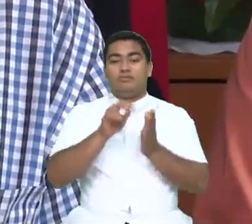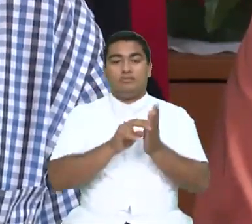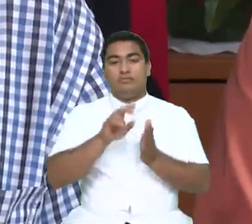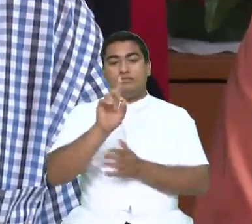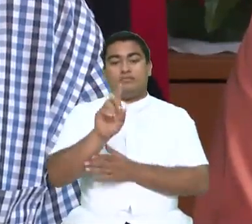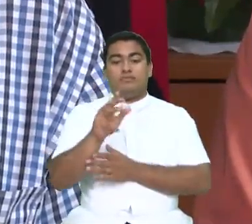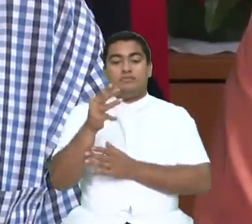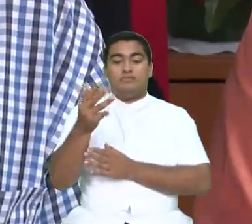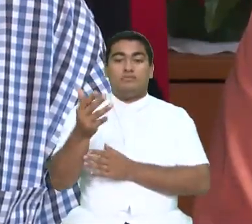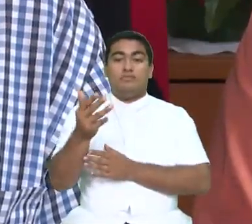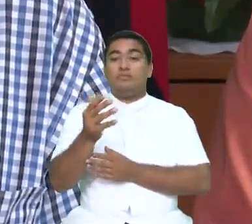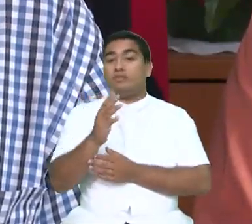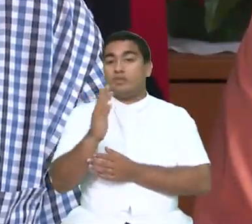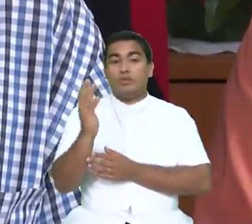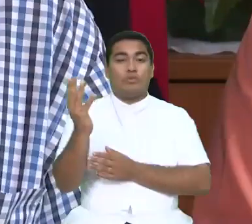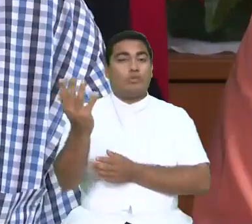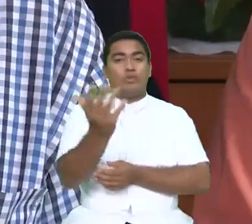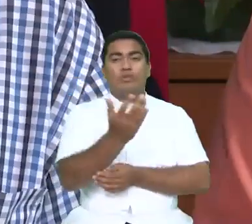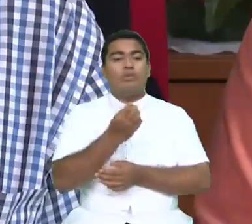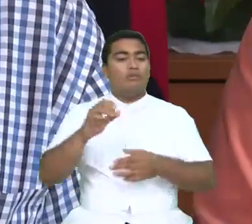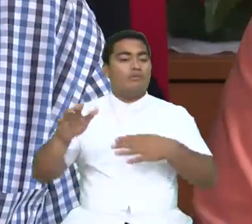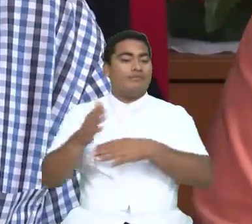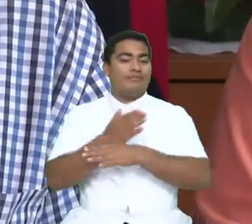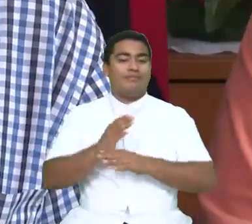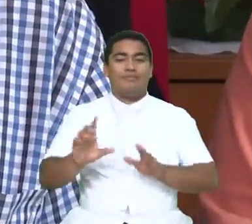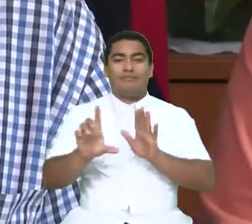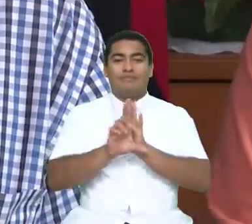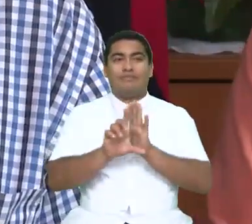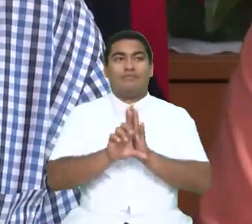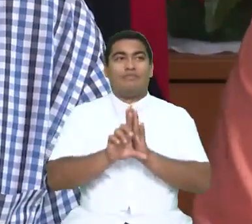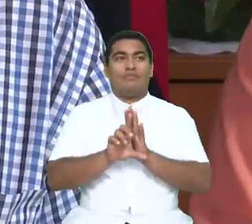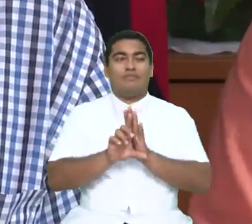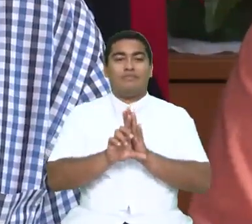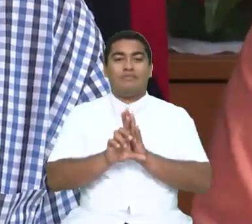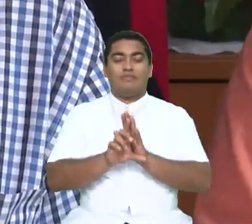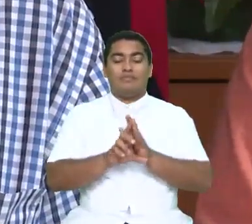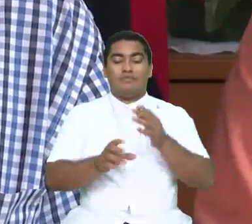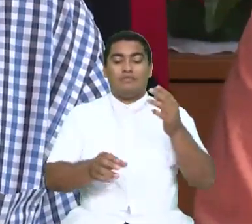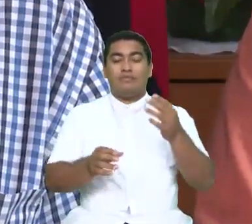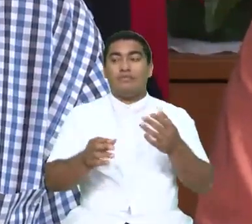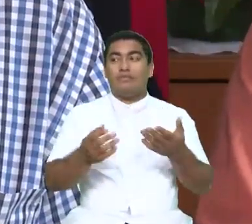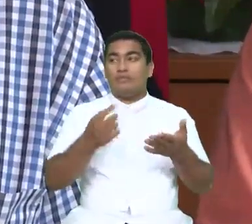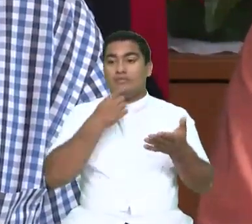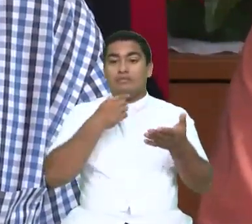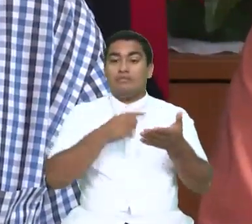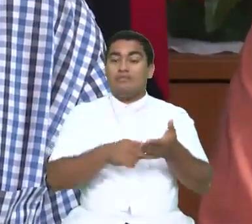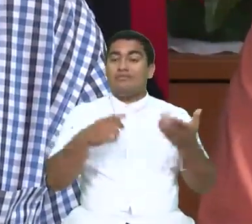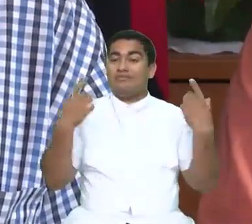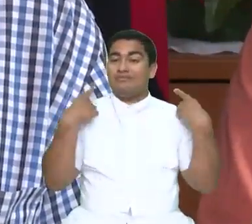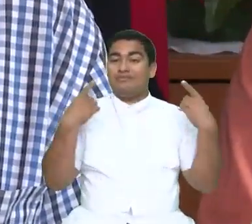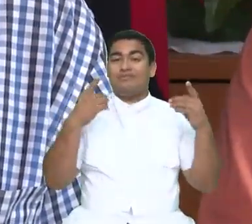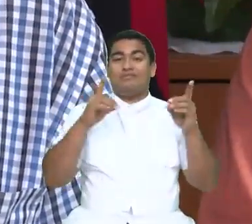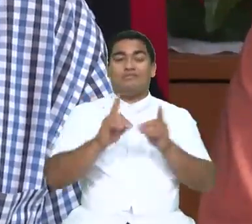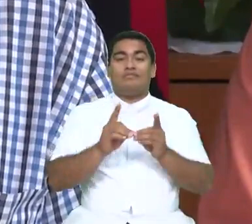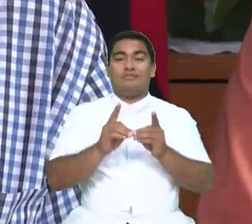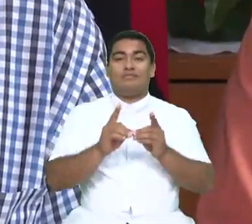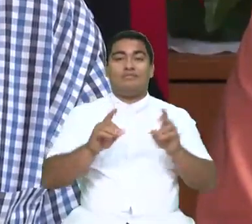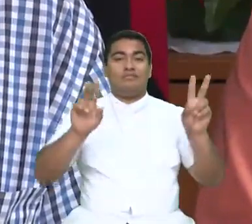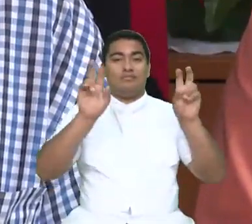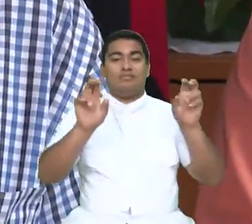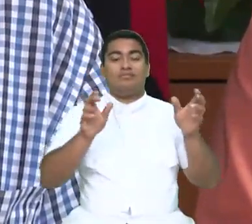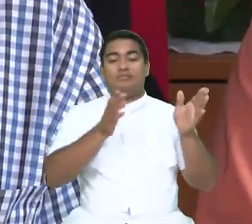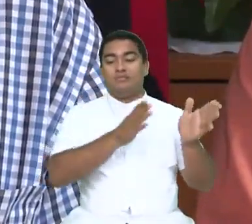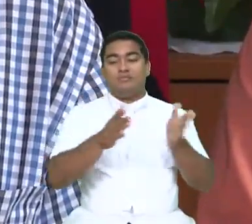042-2019 y para todos los efectos legales será publicada en la página web de la Dirección General de Servicios